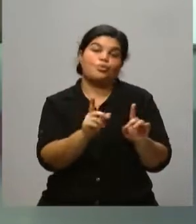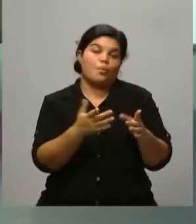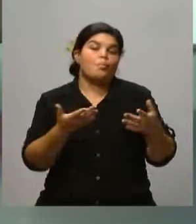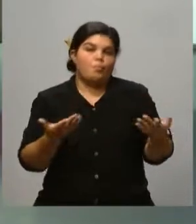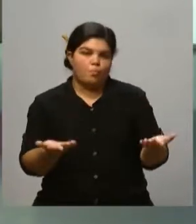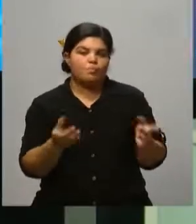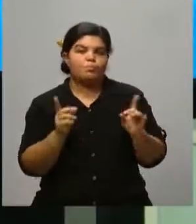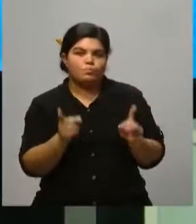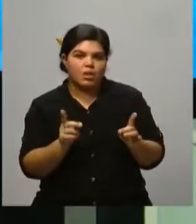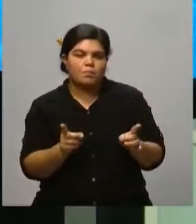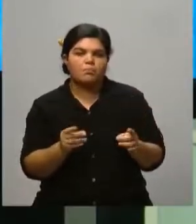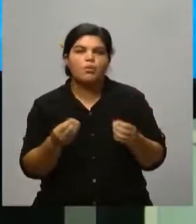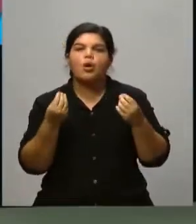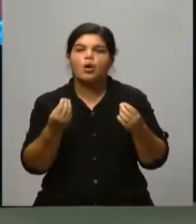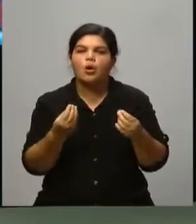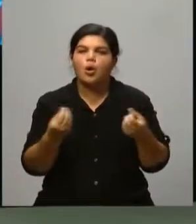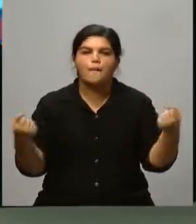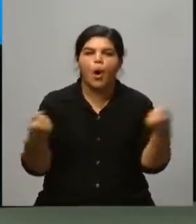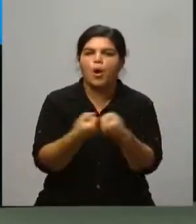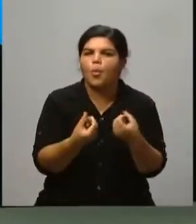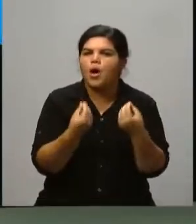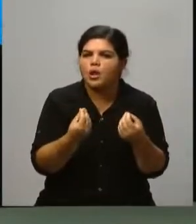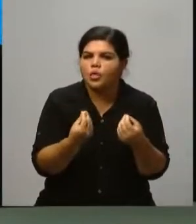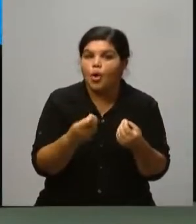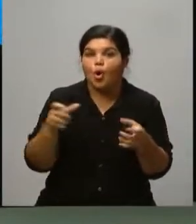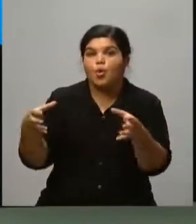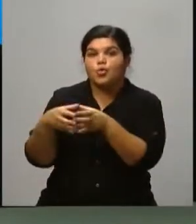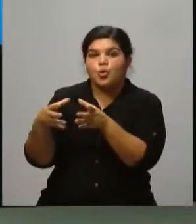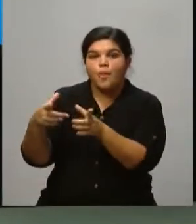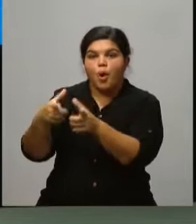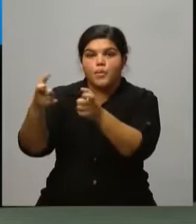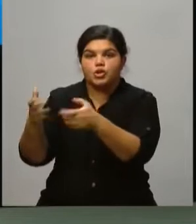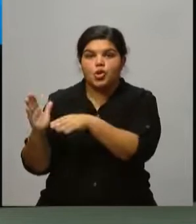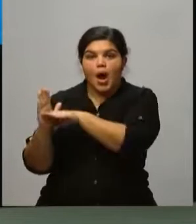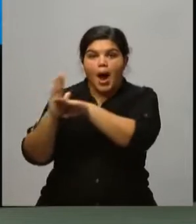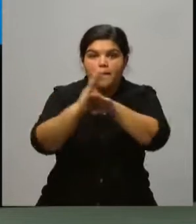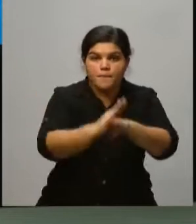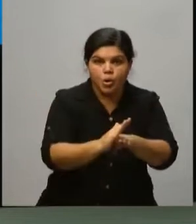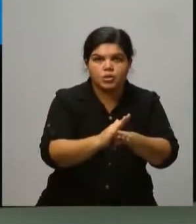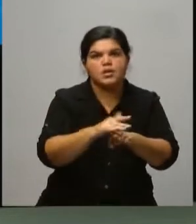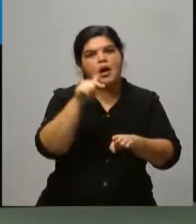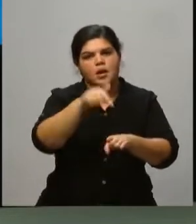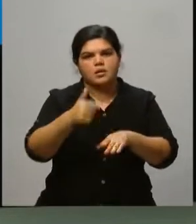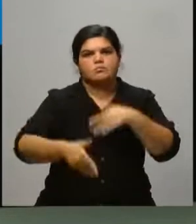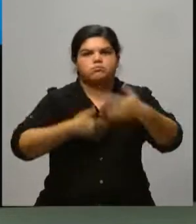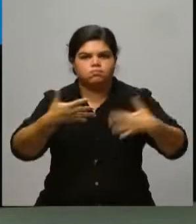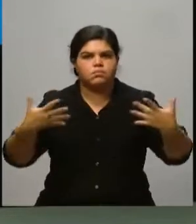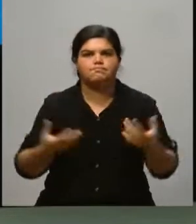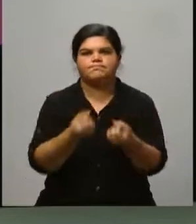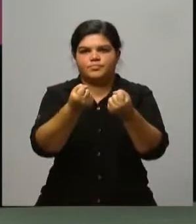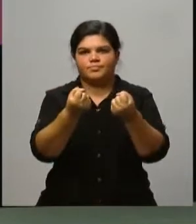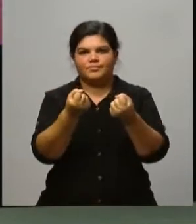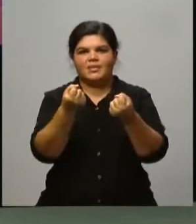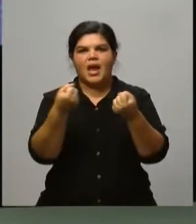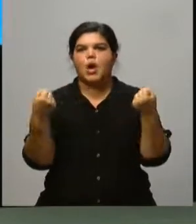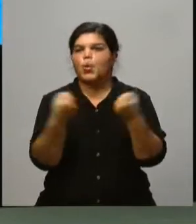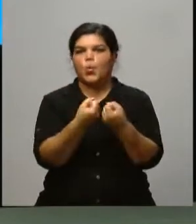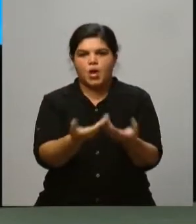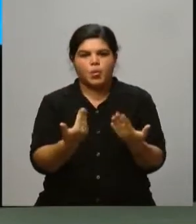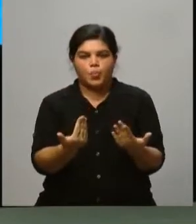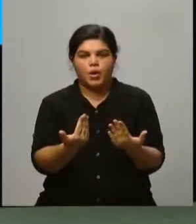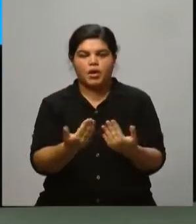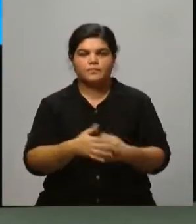las gestiones que ha realizado algunos voceros del gobierno nacional, sobre todo los secretarios que tiene el presidente y